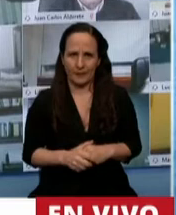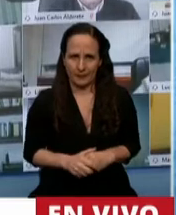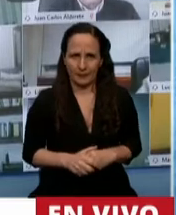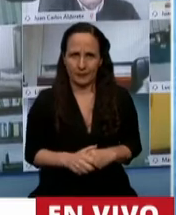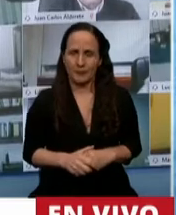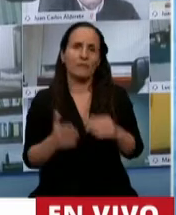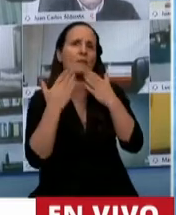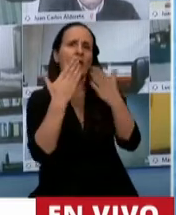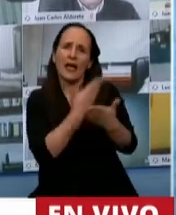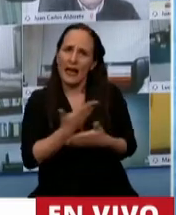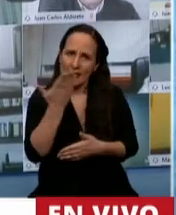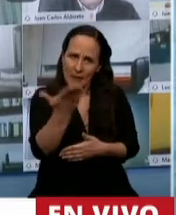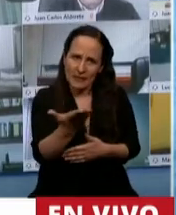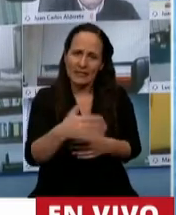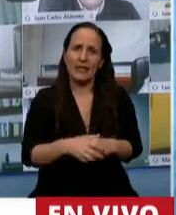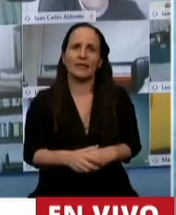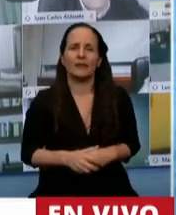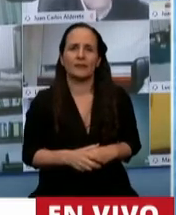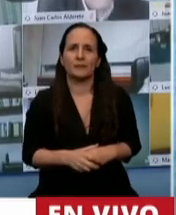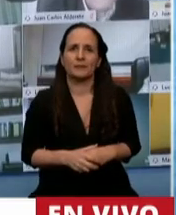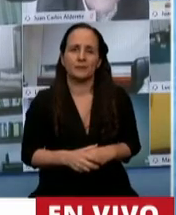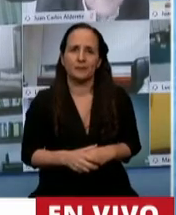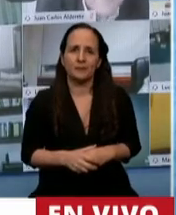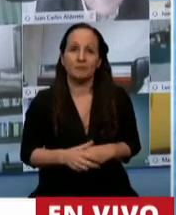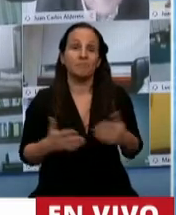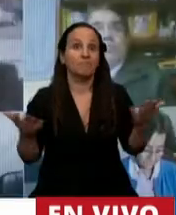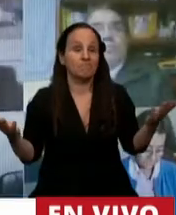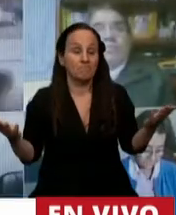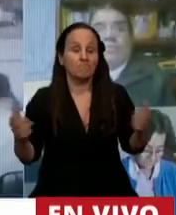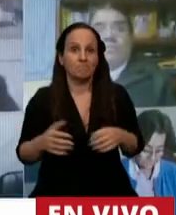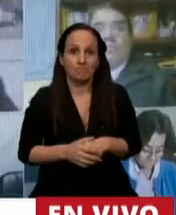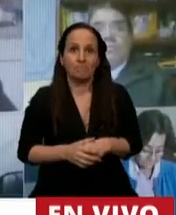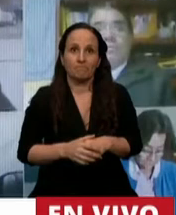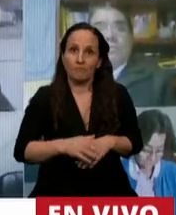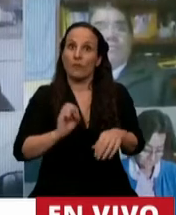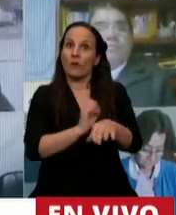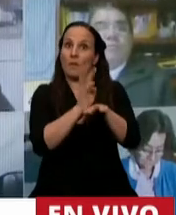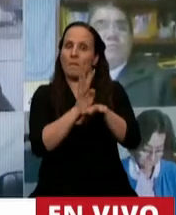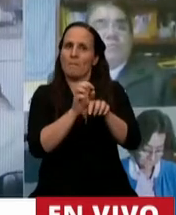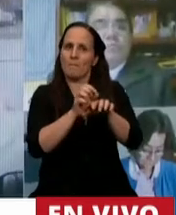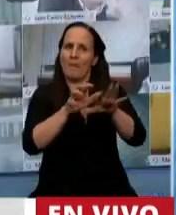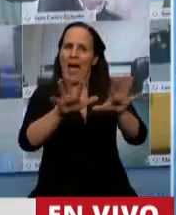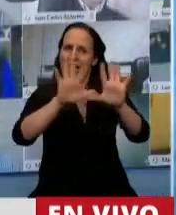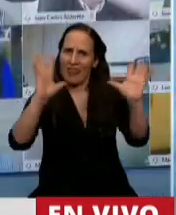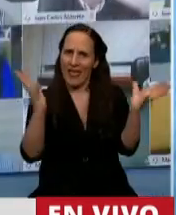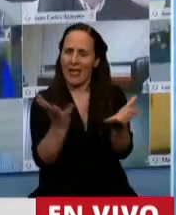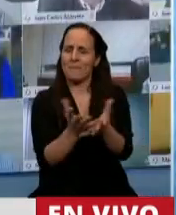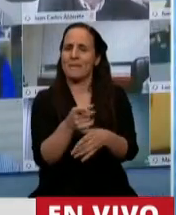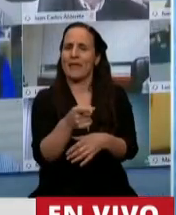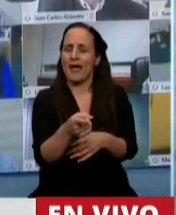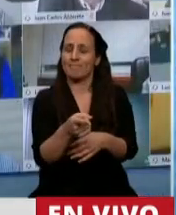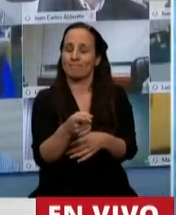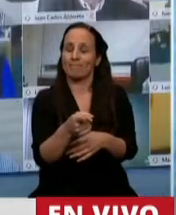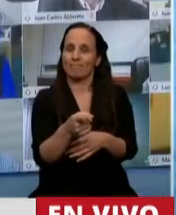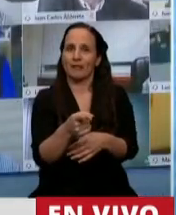Gracias, señor presidente. Sin dudas, esta pandemia global nos puso a prueba a todos, más